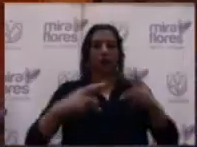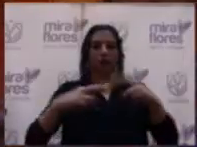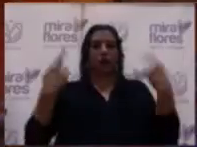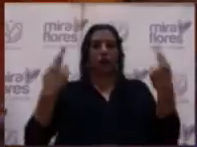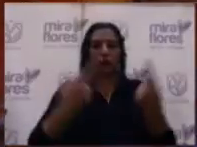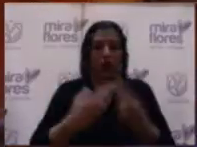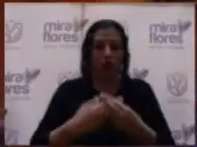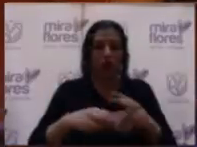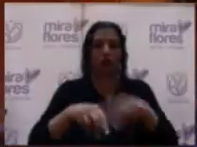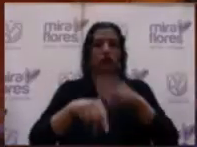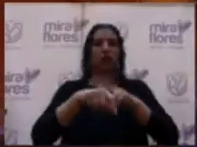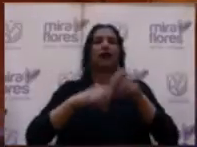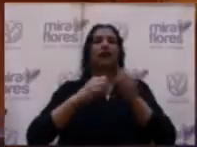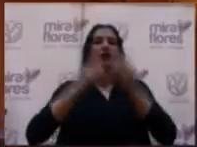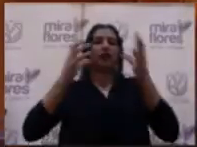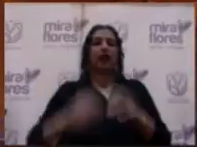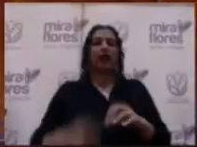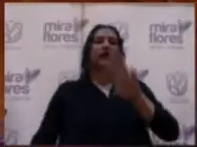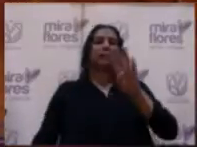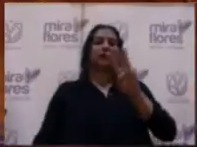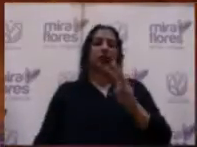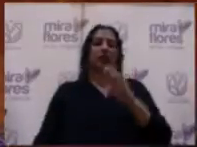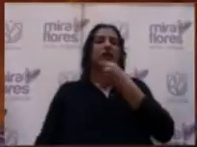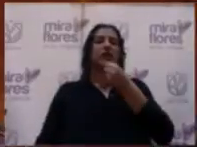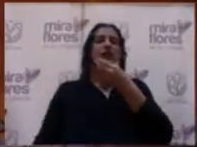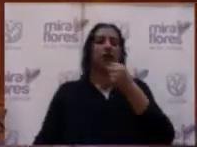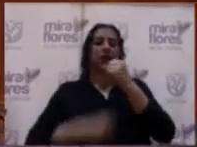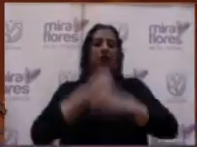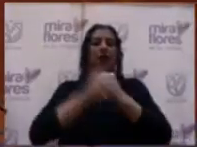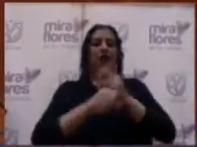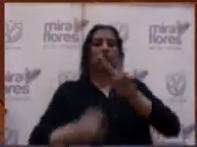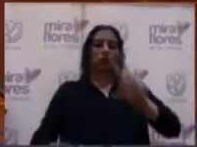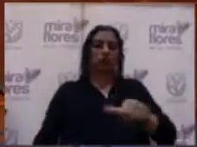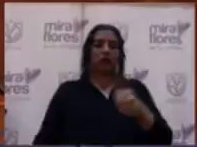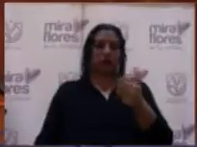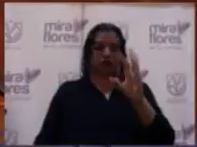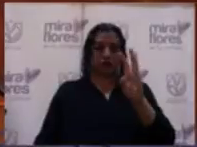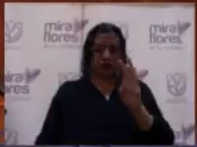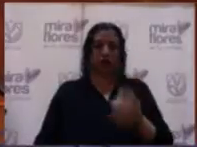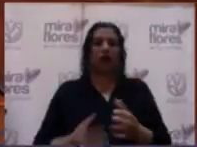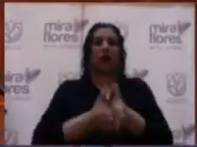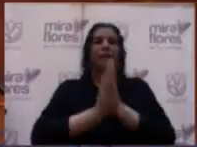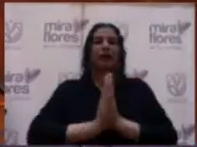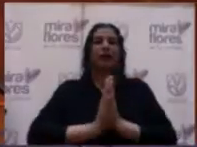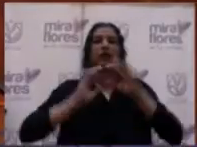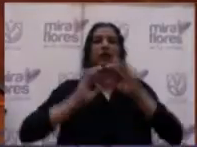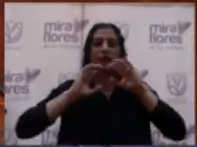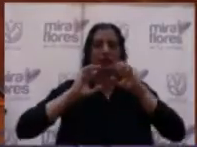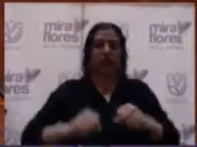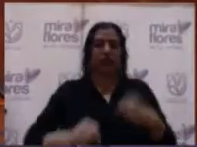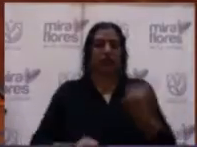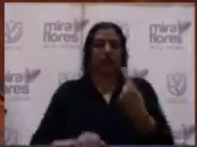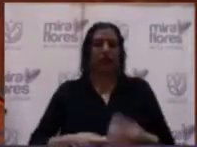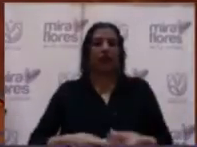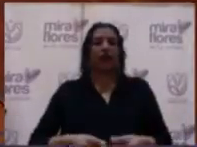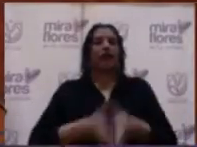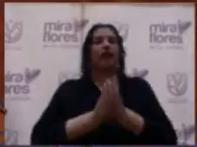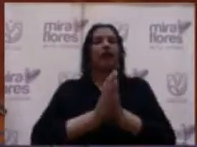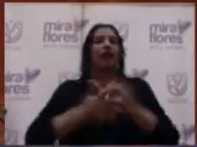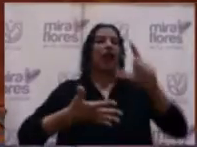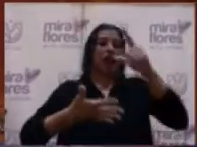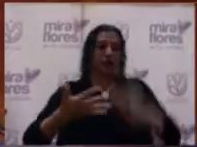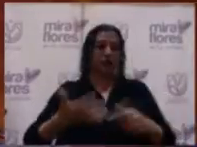Ordinaria de fecha 6 de diciembre del año 2016. Le pedimos a nuestra secretaria general del Consejo que se sirva a pasar la lista del caso.